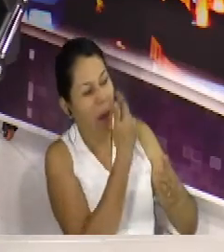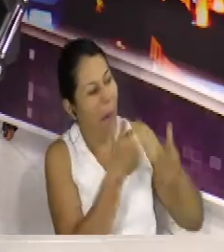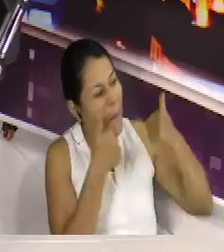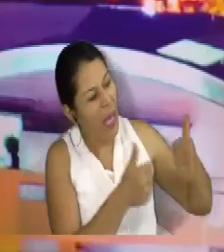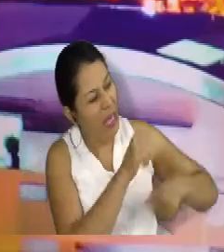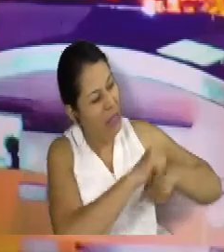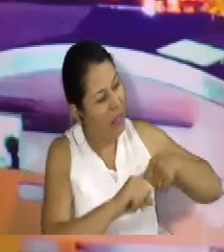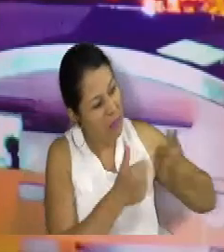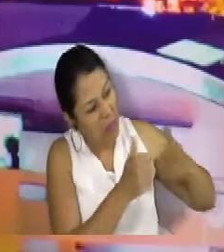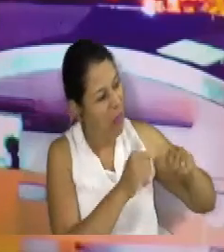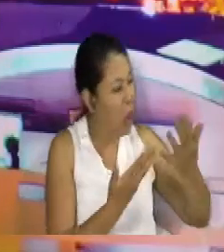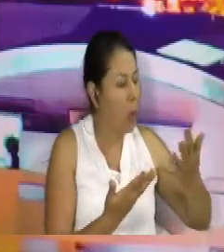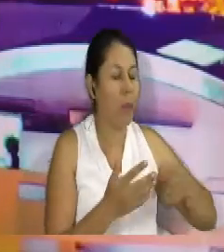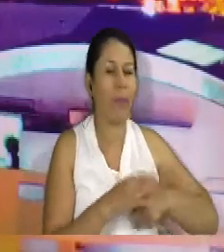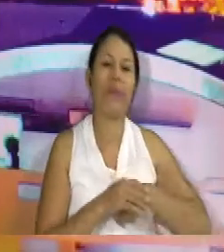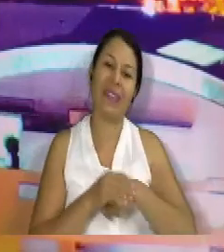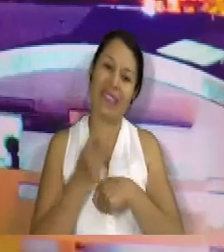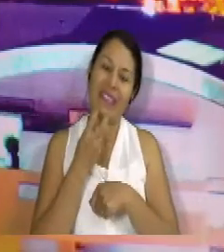Dice,